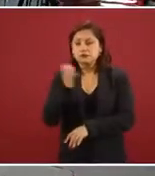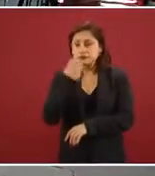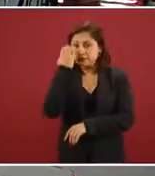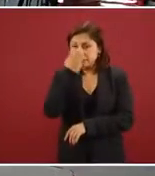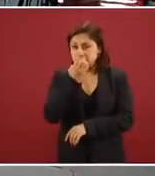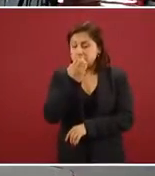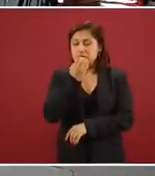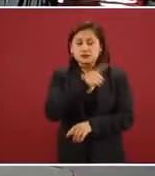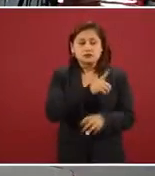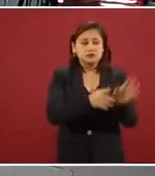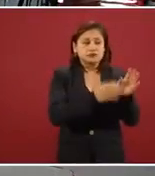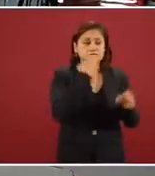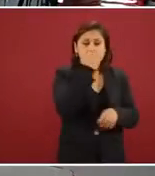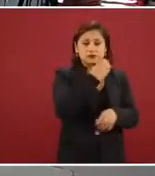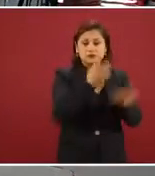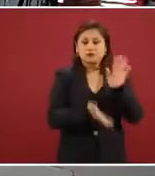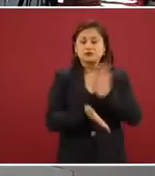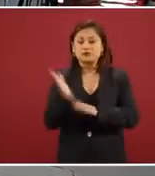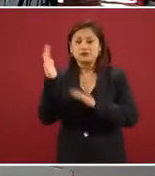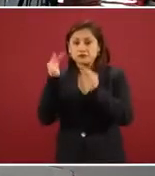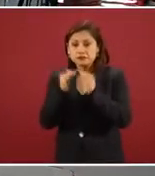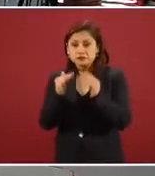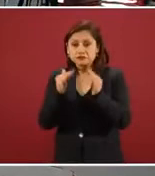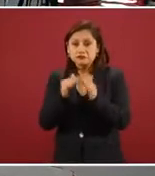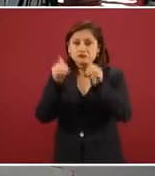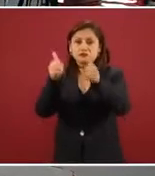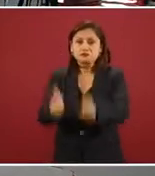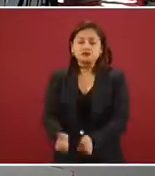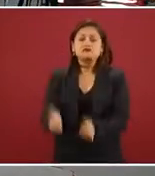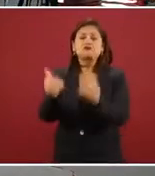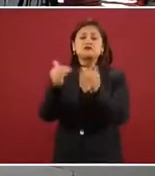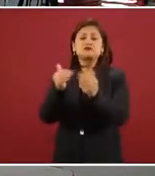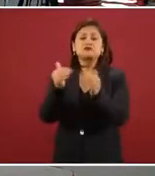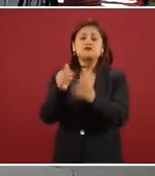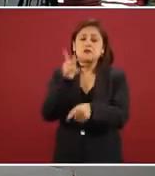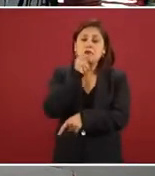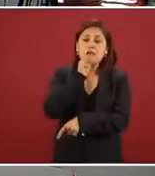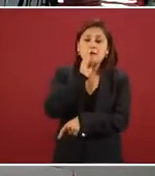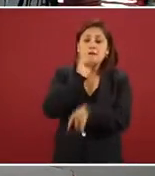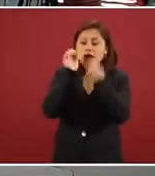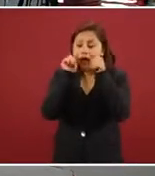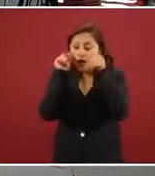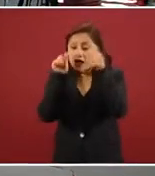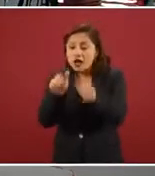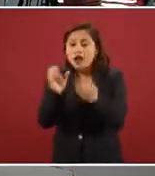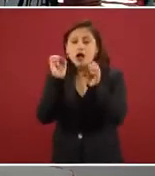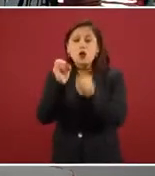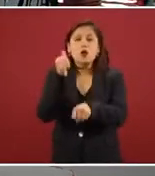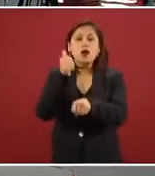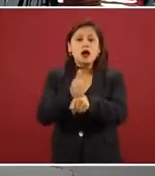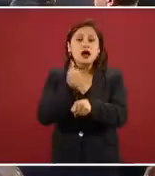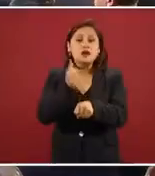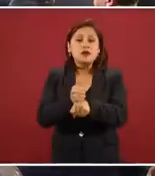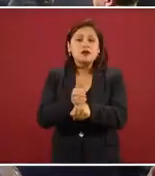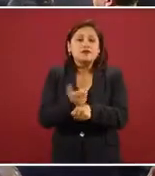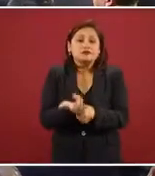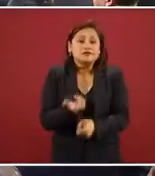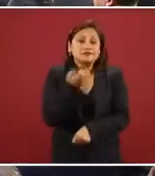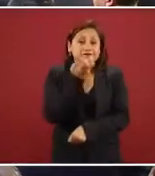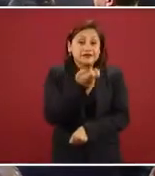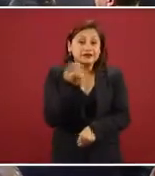y los atienden los padres los abuelos y es lamentable que esto suceda